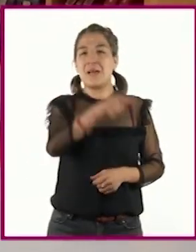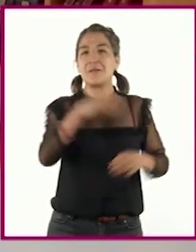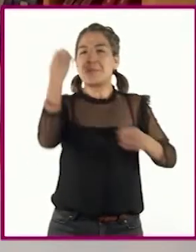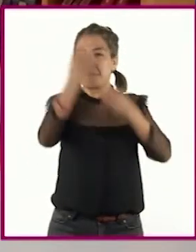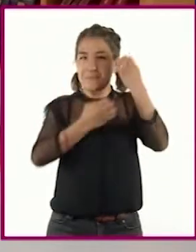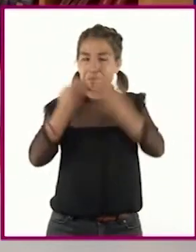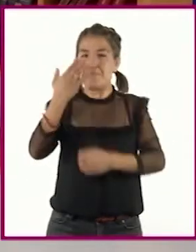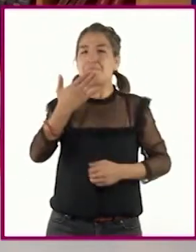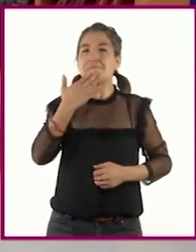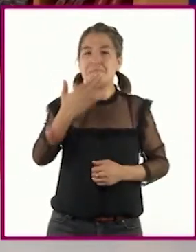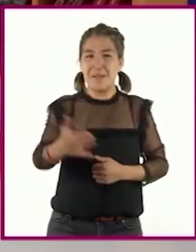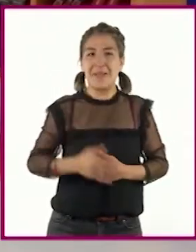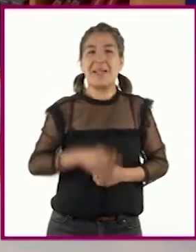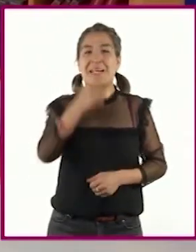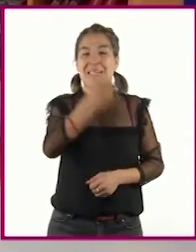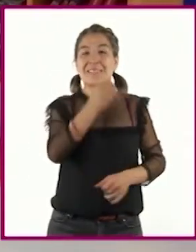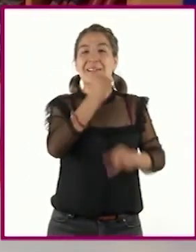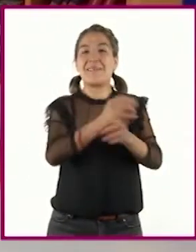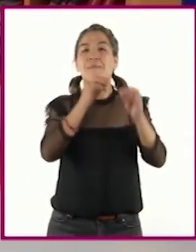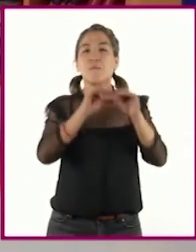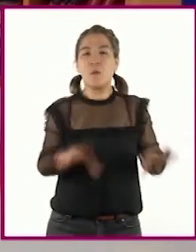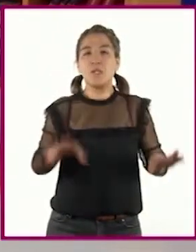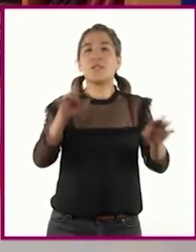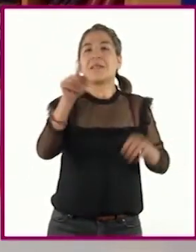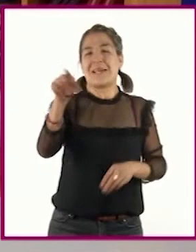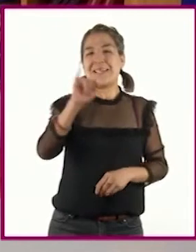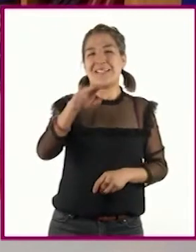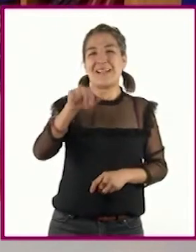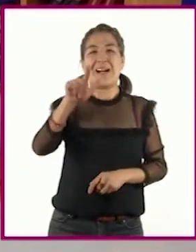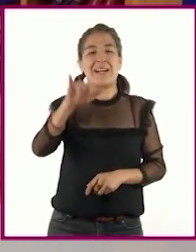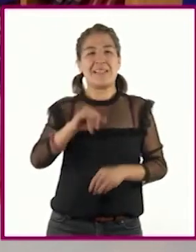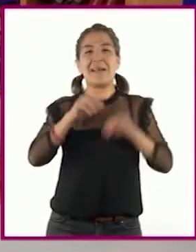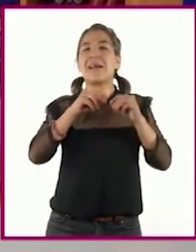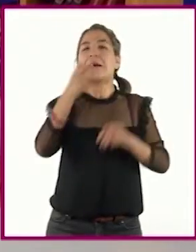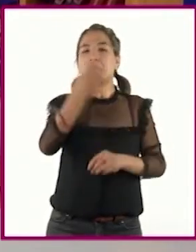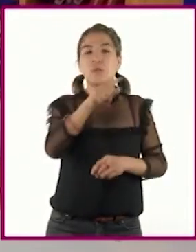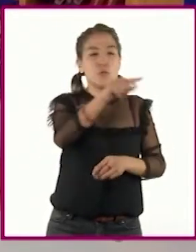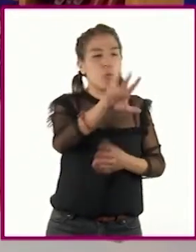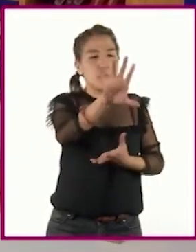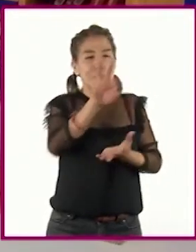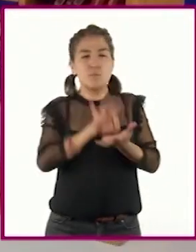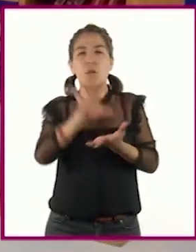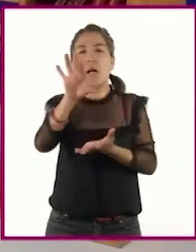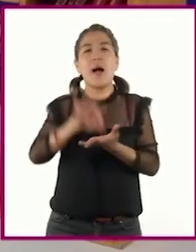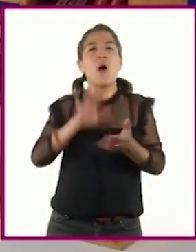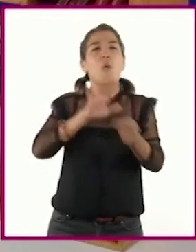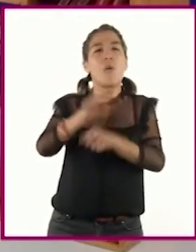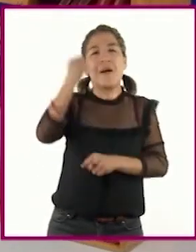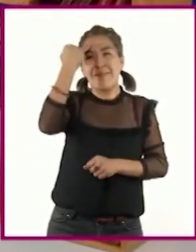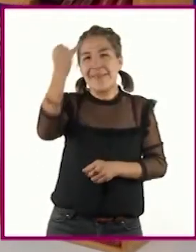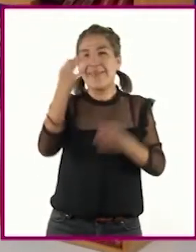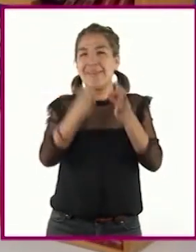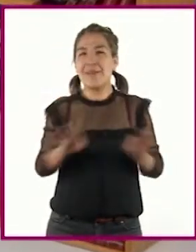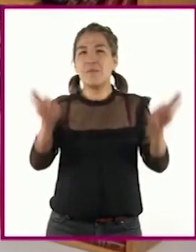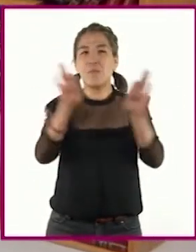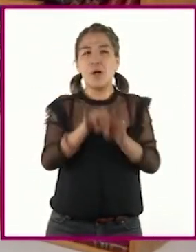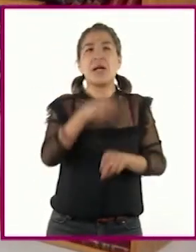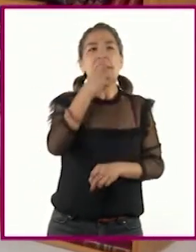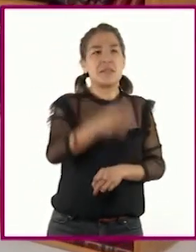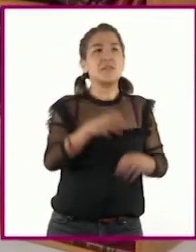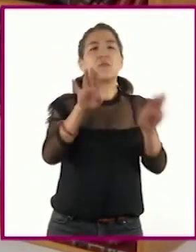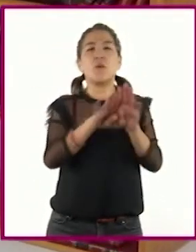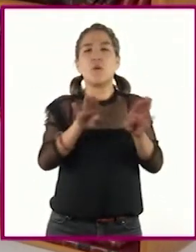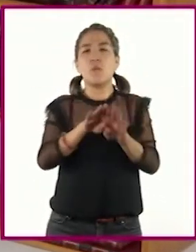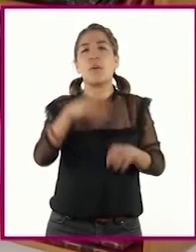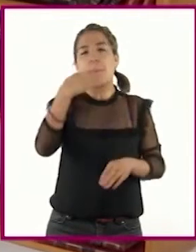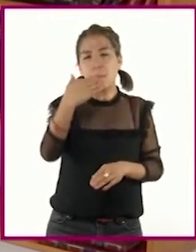la información del artículo del INALI y rescataste ideas claves. Creo que es una buena